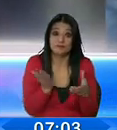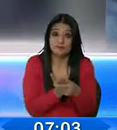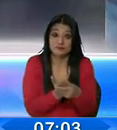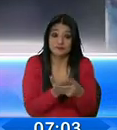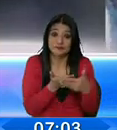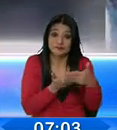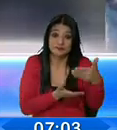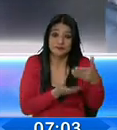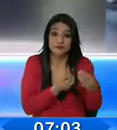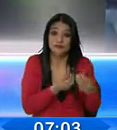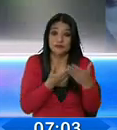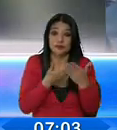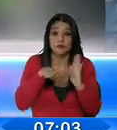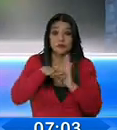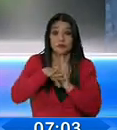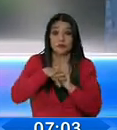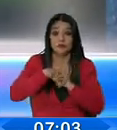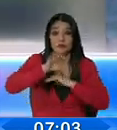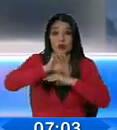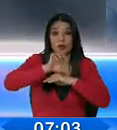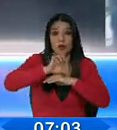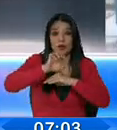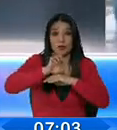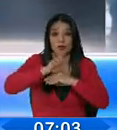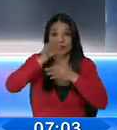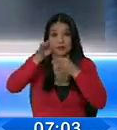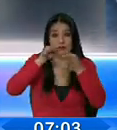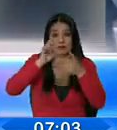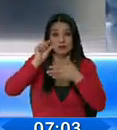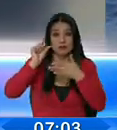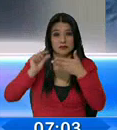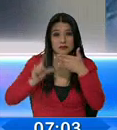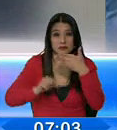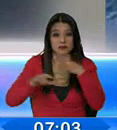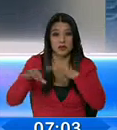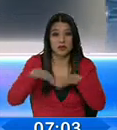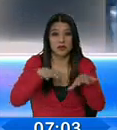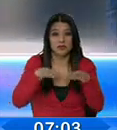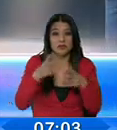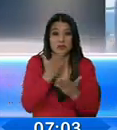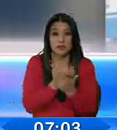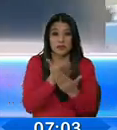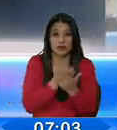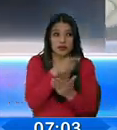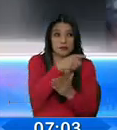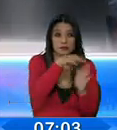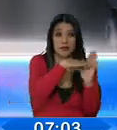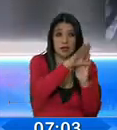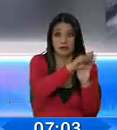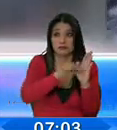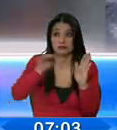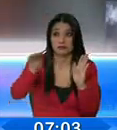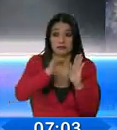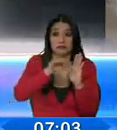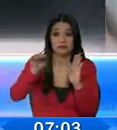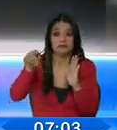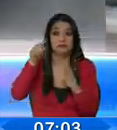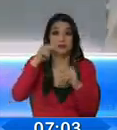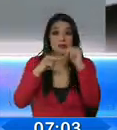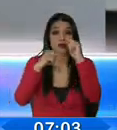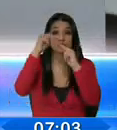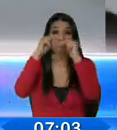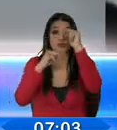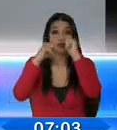un informe de Ban Ecuador en el cual se detallan movimientos económicos de una cuenta para la construcción del Hospital de